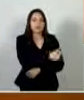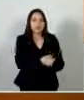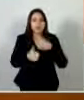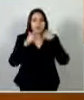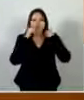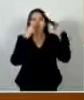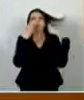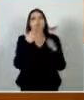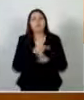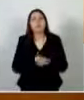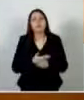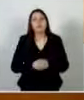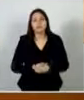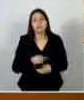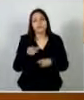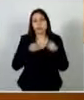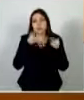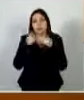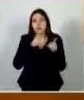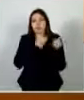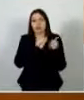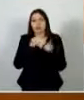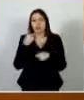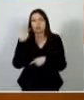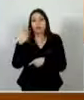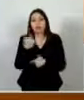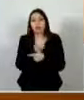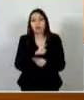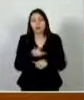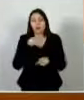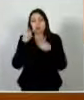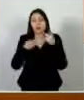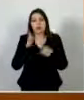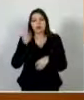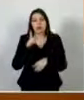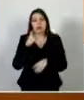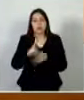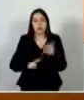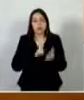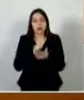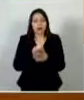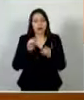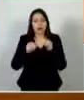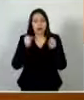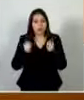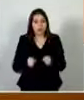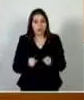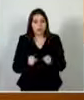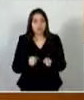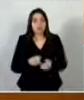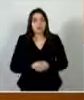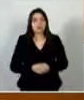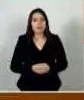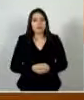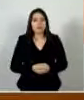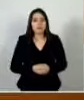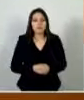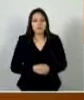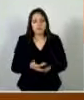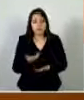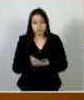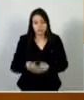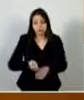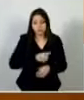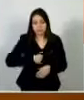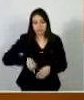esa autonomía, a esa soberanía, a esa libertad que tienen como legislatura de su entidad. Pero también nosotros